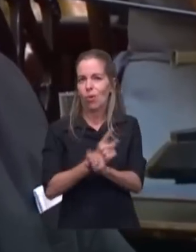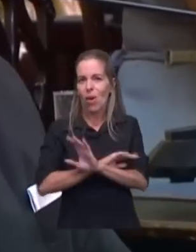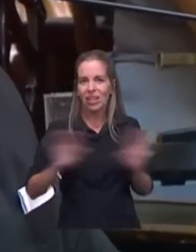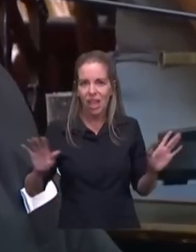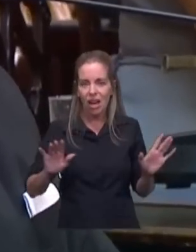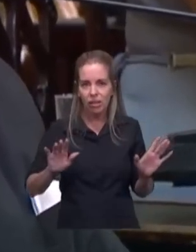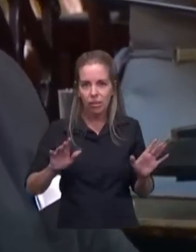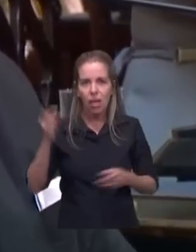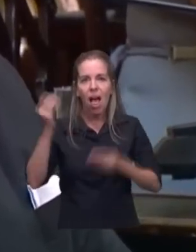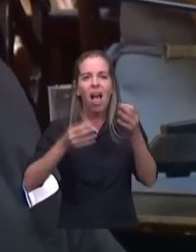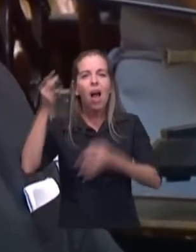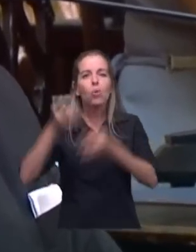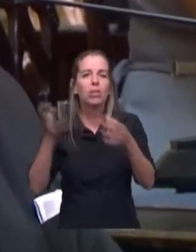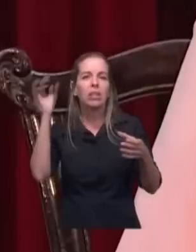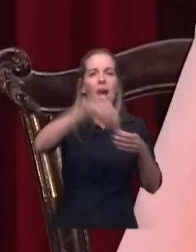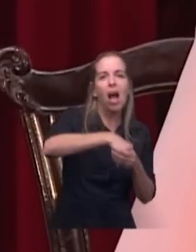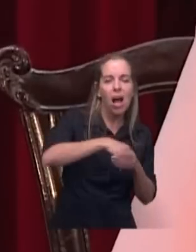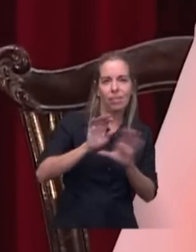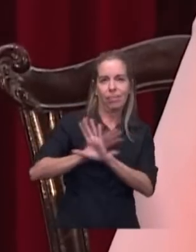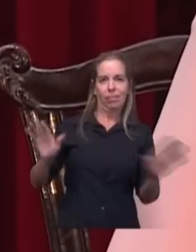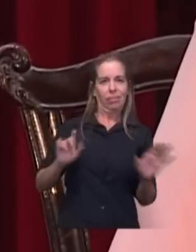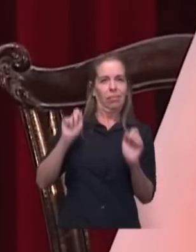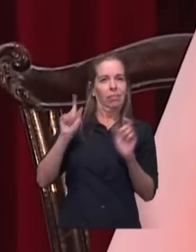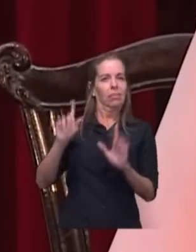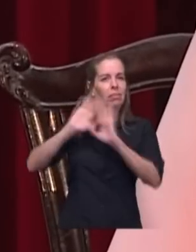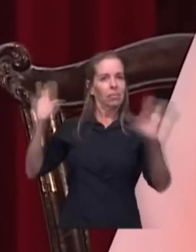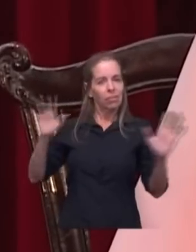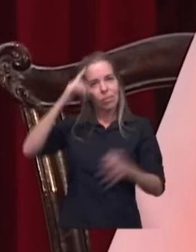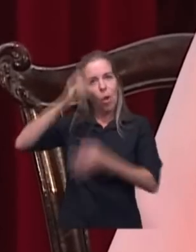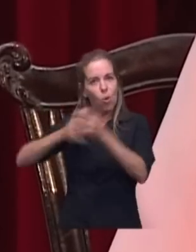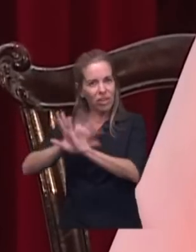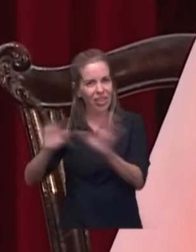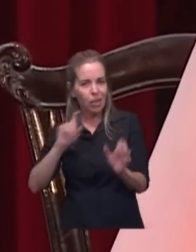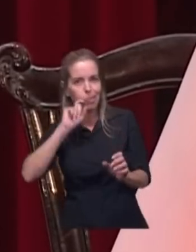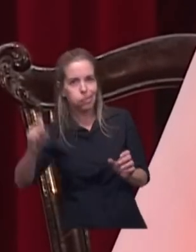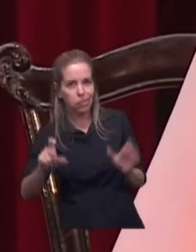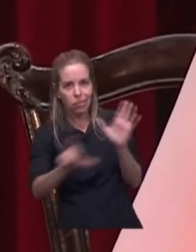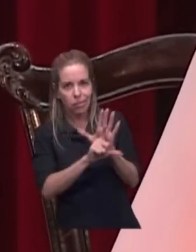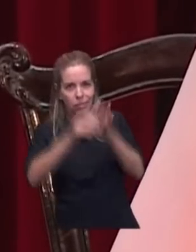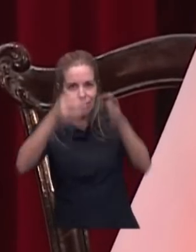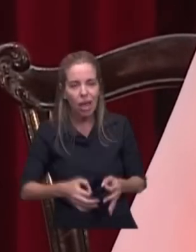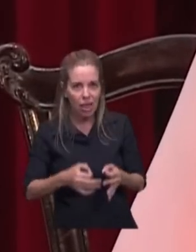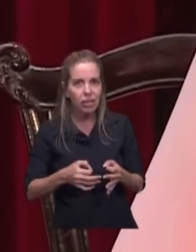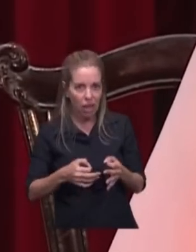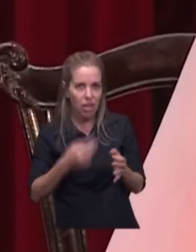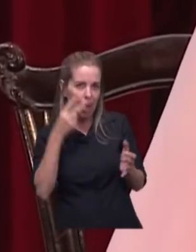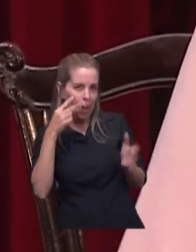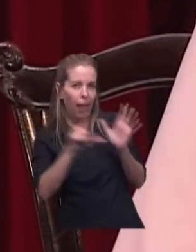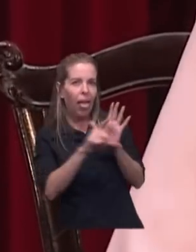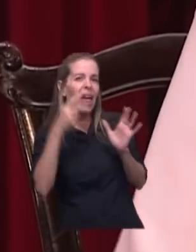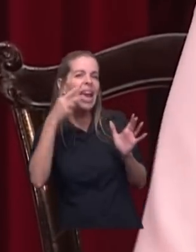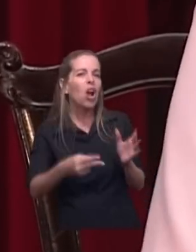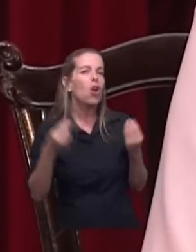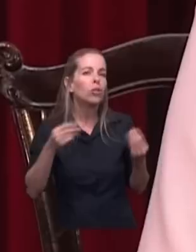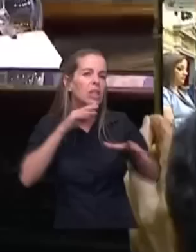inadmisible. Excede sus facultades. Olvida la regla jurisprudencialmente fijada que reconoce